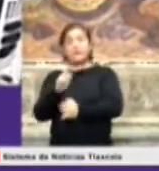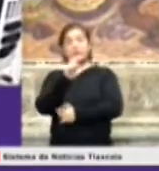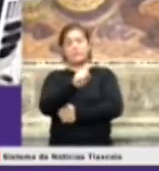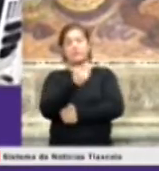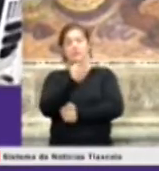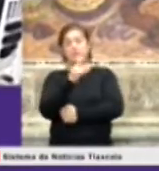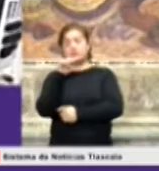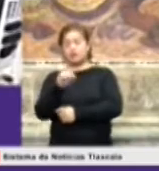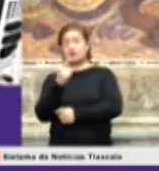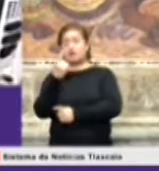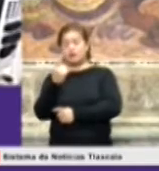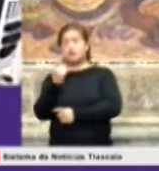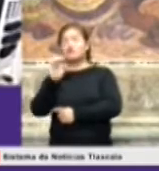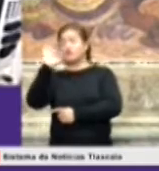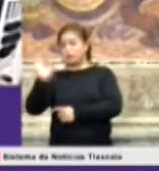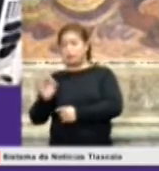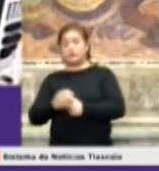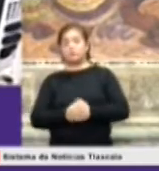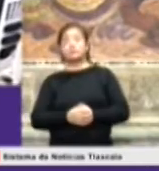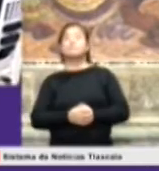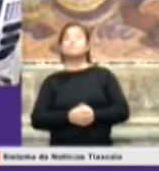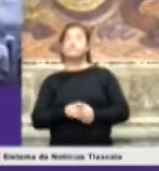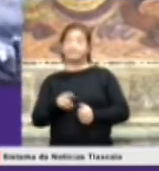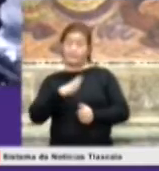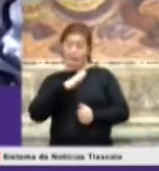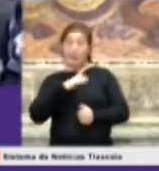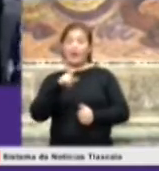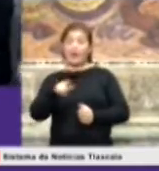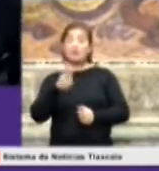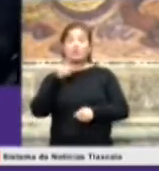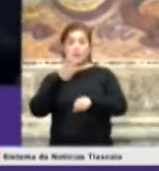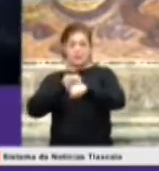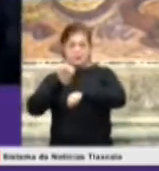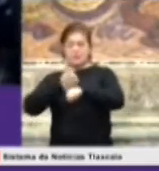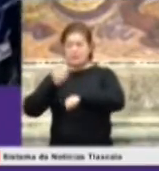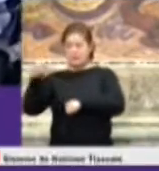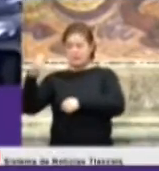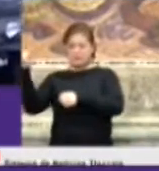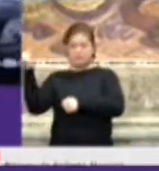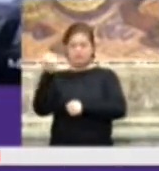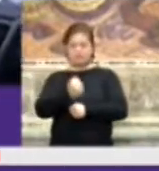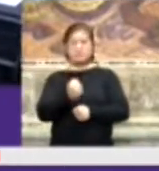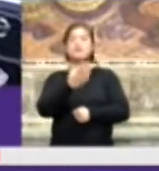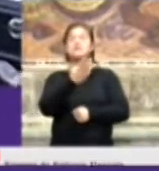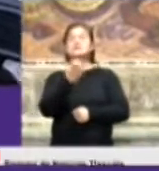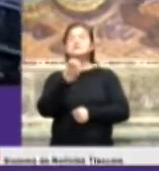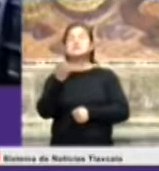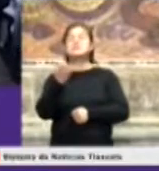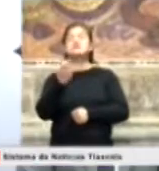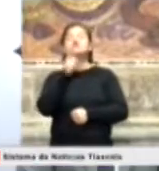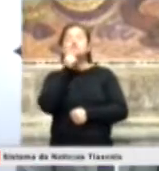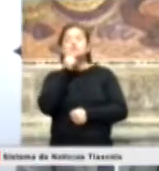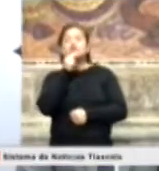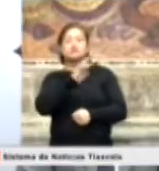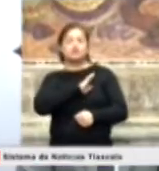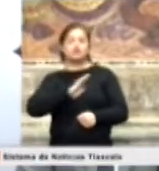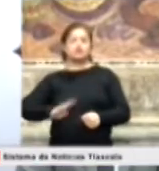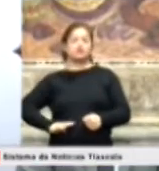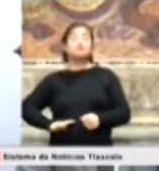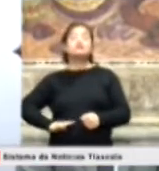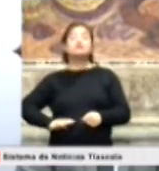Explicó que el delito de homicidio doloso se ha reducido al día de hoy en un 30.8% y en robo a casa-habitación